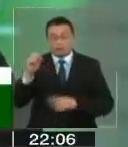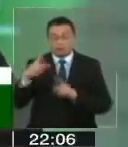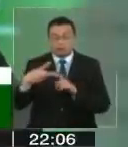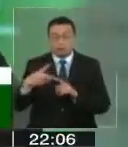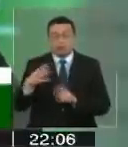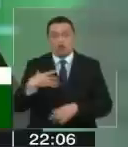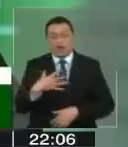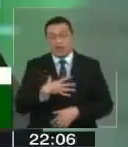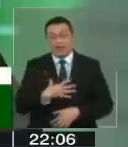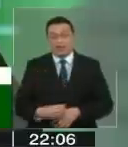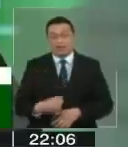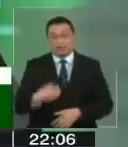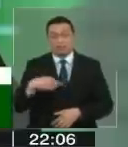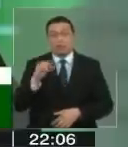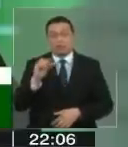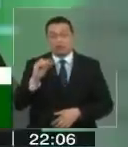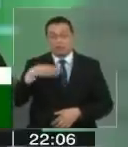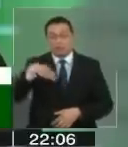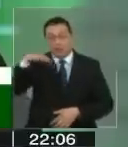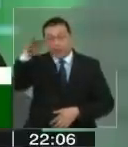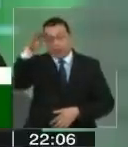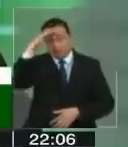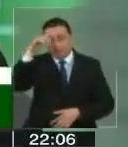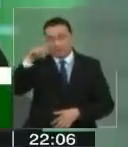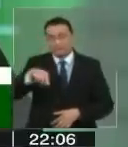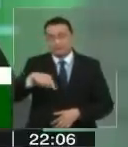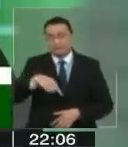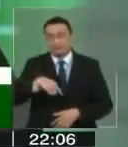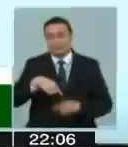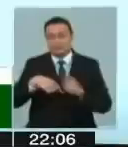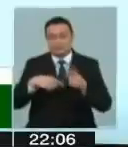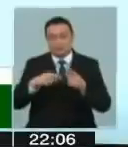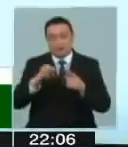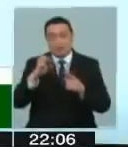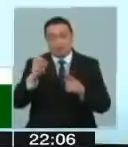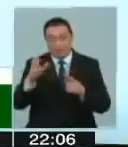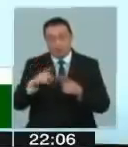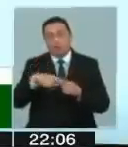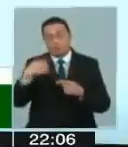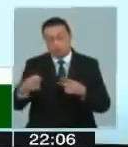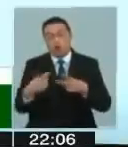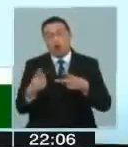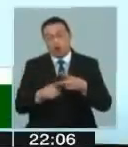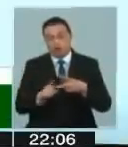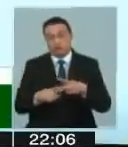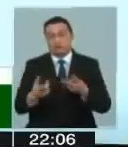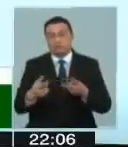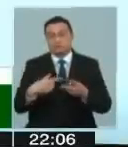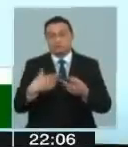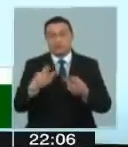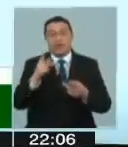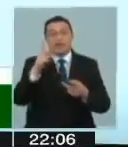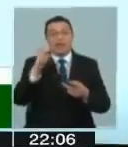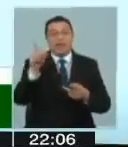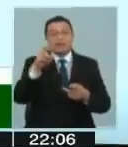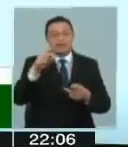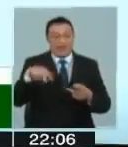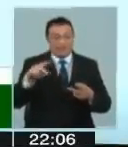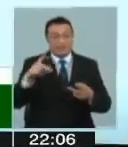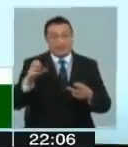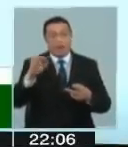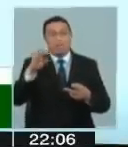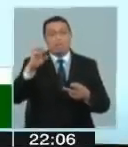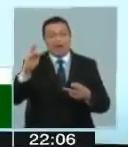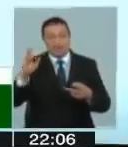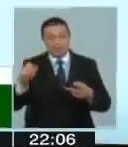hijos, tenía un poquito de experiencia. Y llega una niña, después viene Pablo y después otra niña. Otra niña, uh-huh. Está Cassandra, está Pablo y la Javiera.